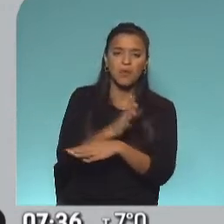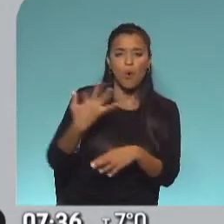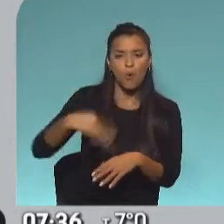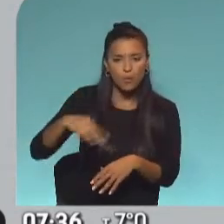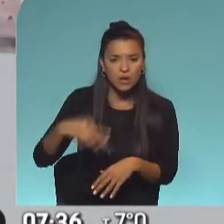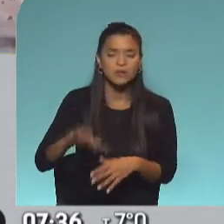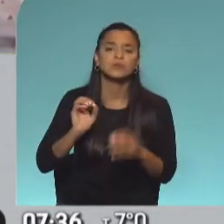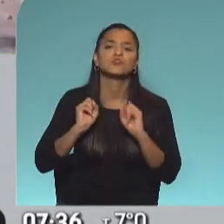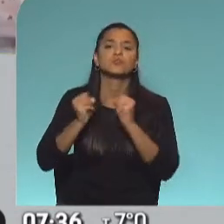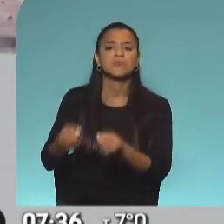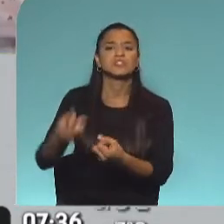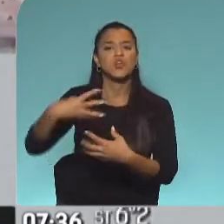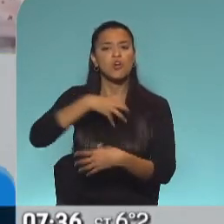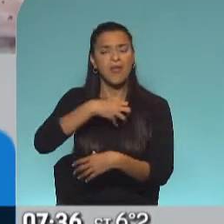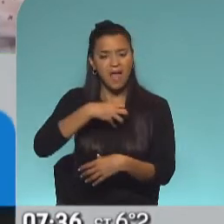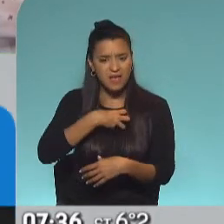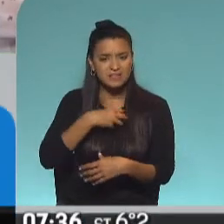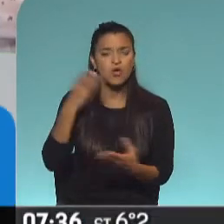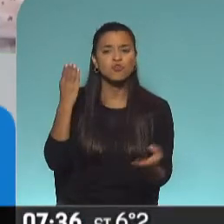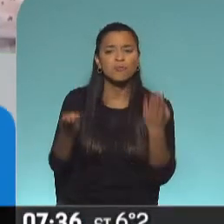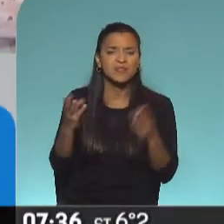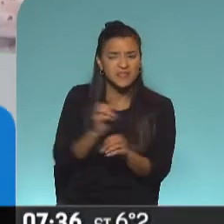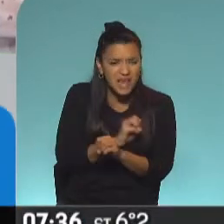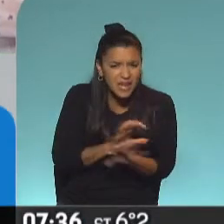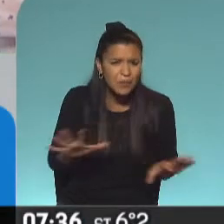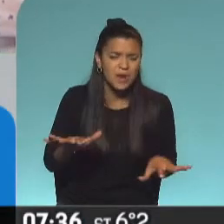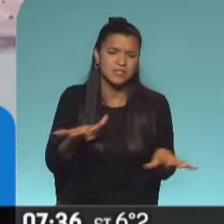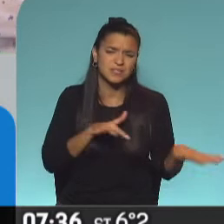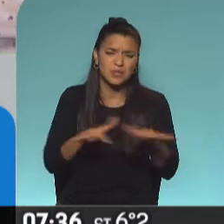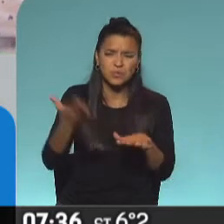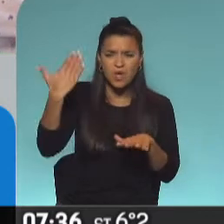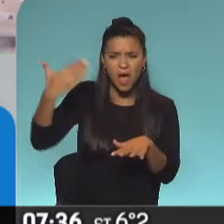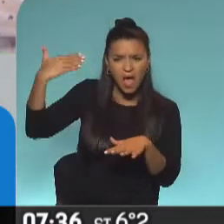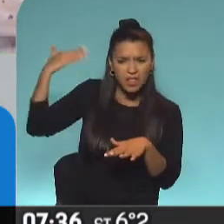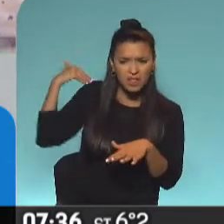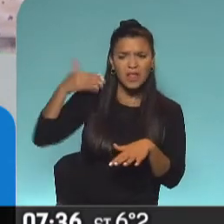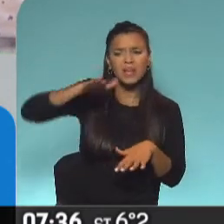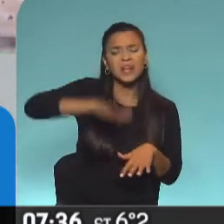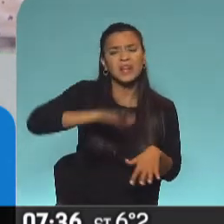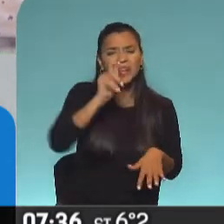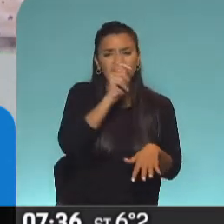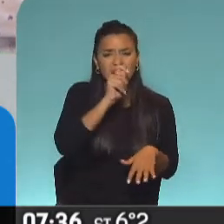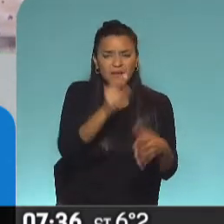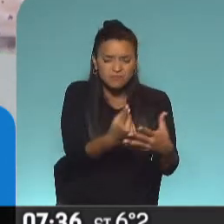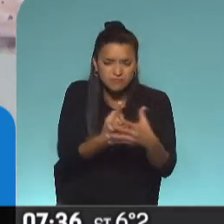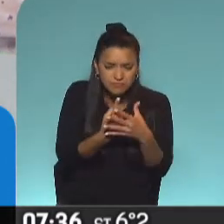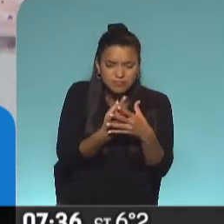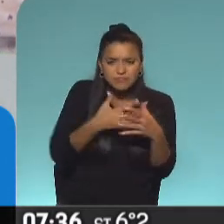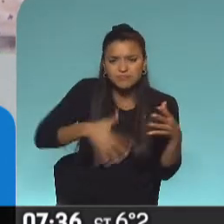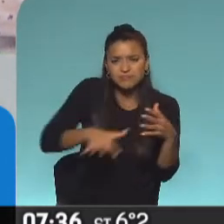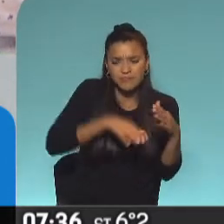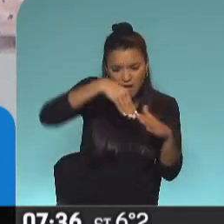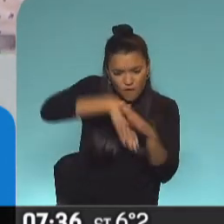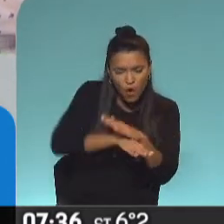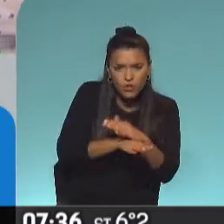y a la suspensión de clases con la dramática situación que vivió esa niña recluida en un